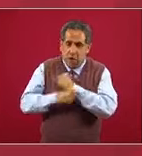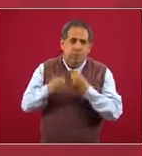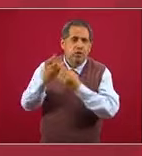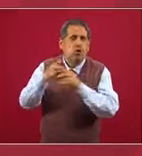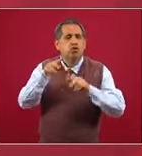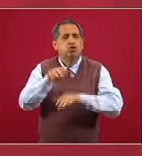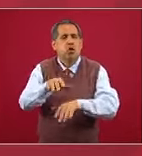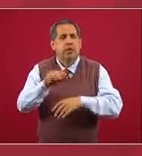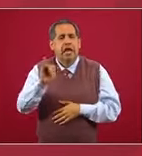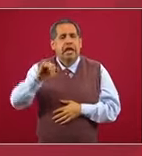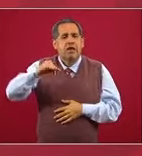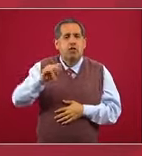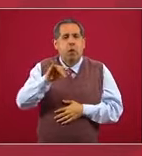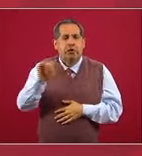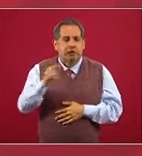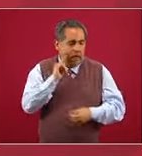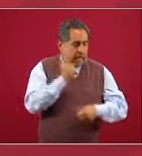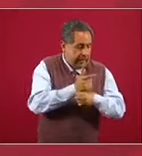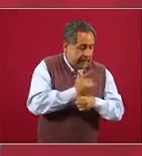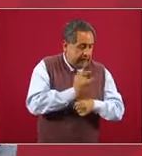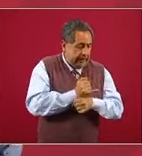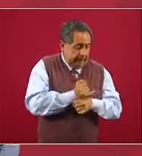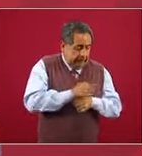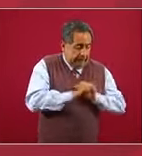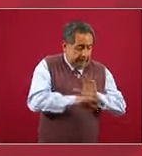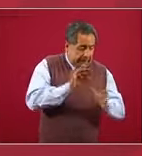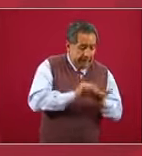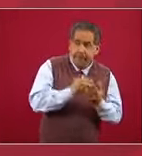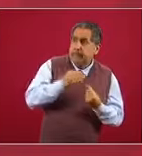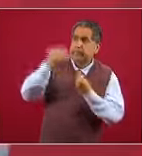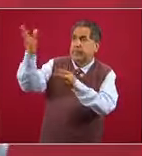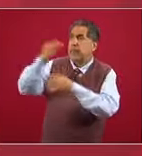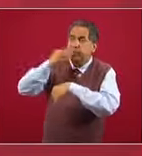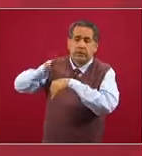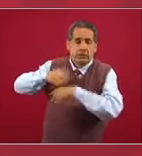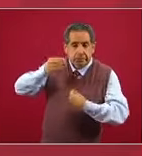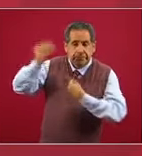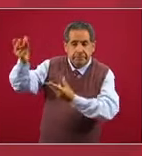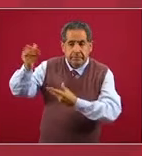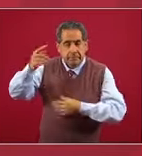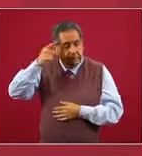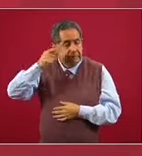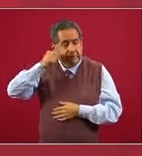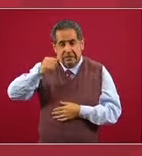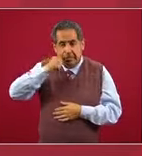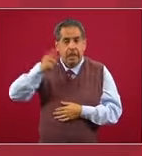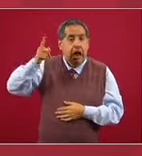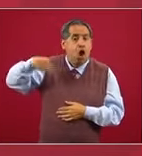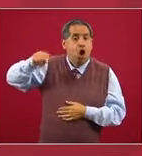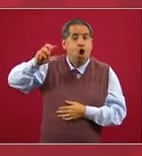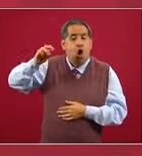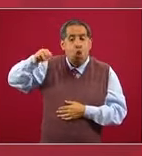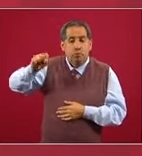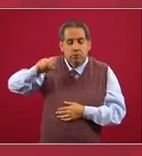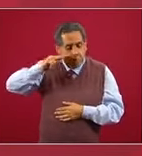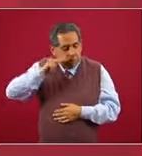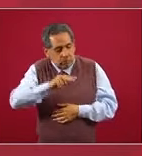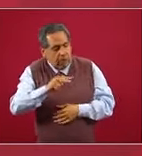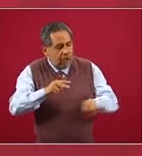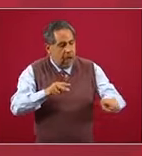influenza que identifican el territorio nacional, y del análisis de toda esta información es que la Organización Mundial de la